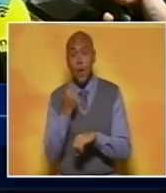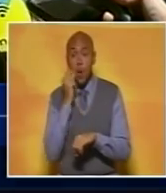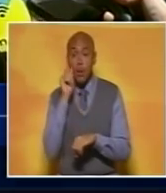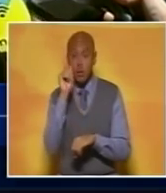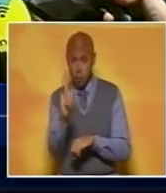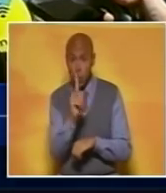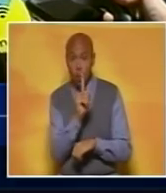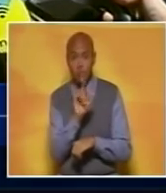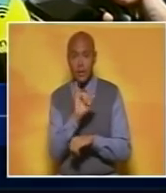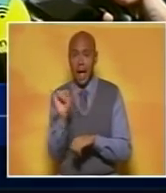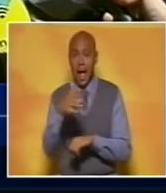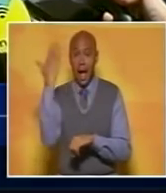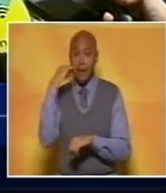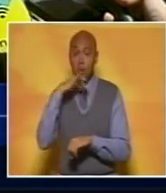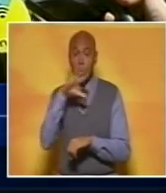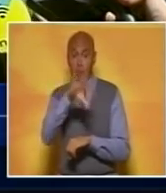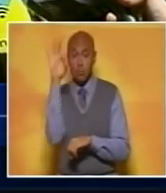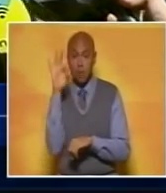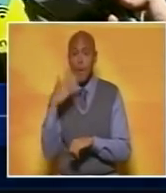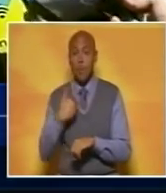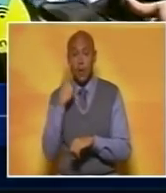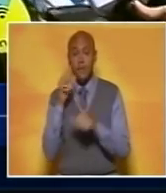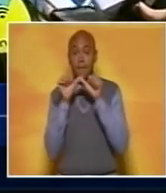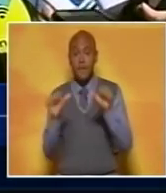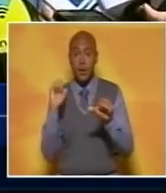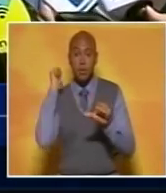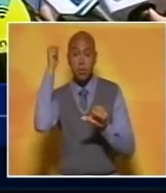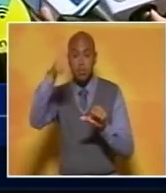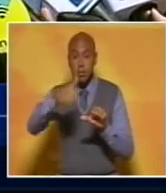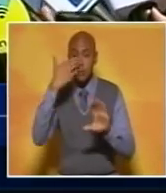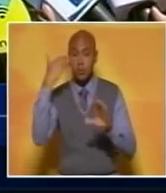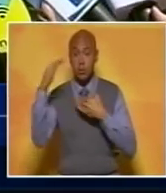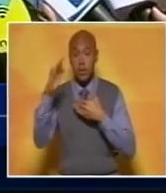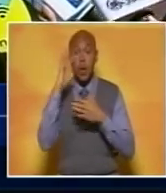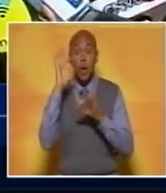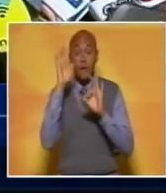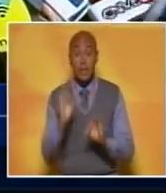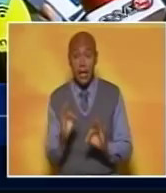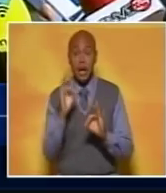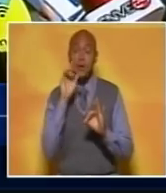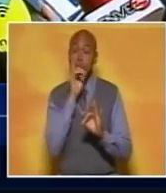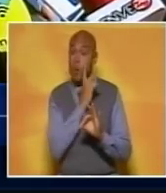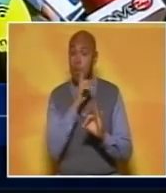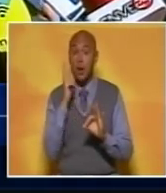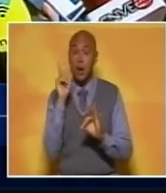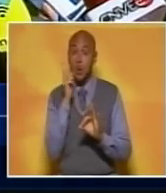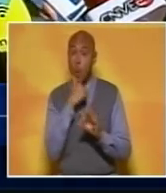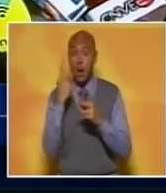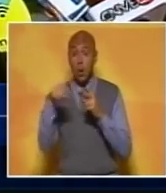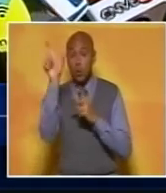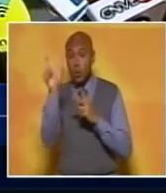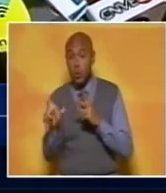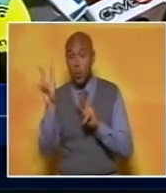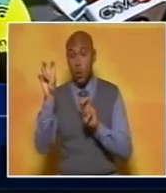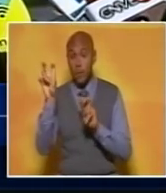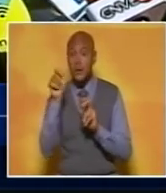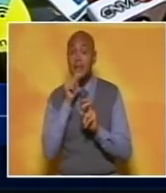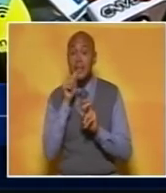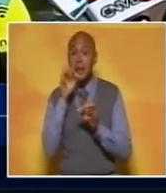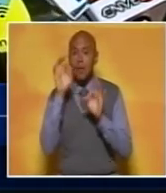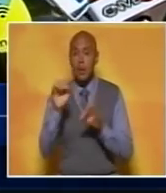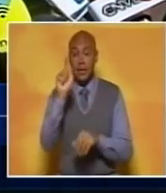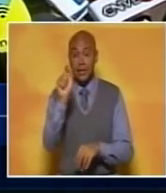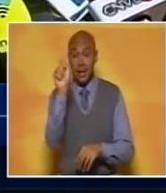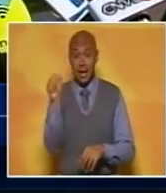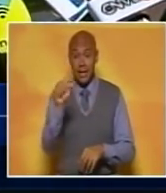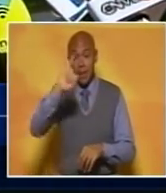en el organismo. Torrealba recalcó que si el Poder Legislativo no logra nombrar a las autoridades del ente comicial, lo hará el Tribunal